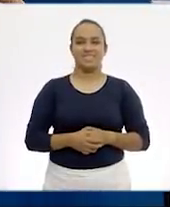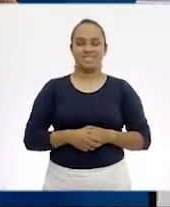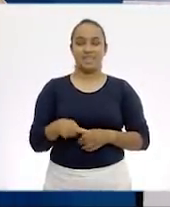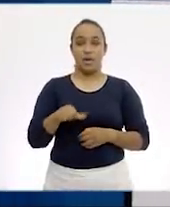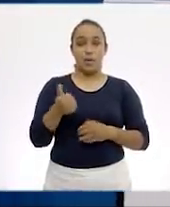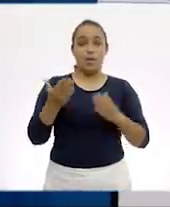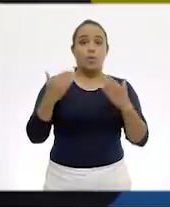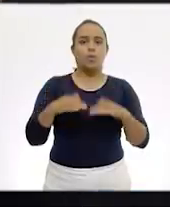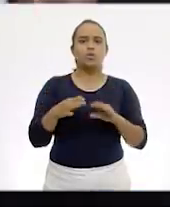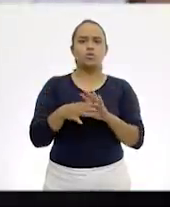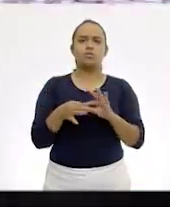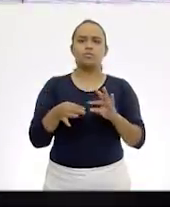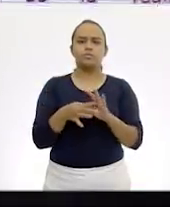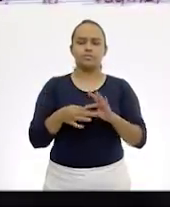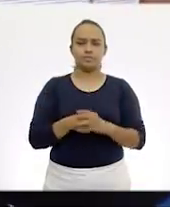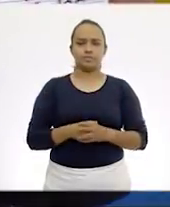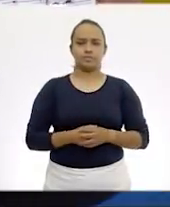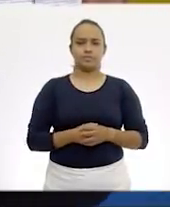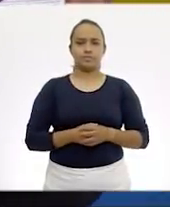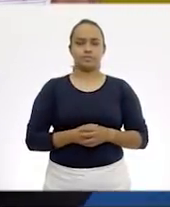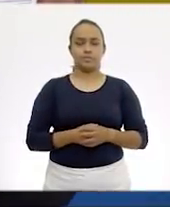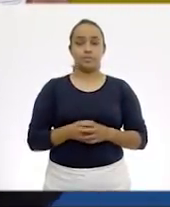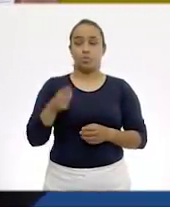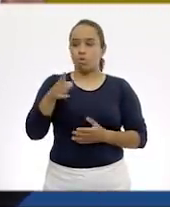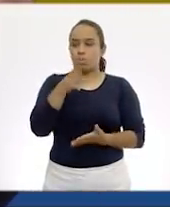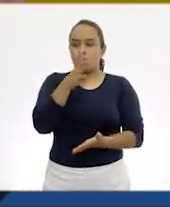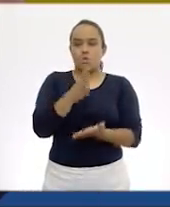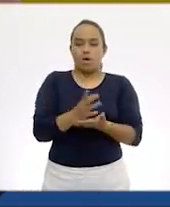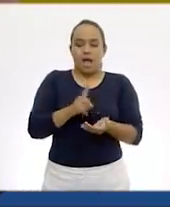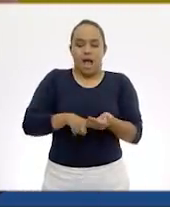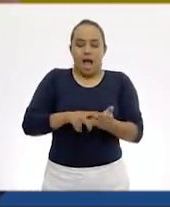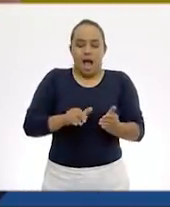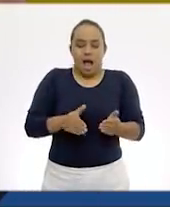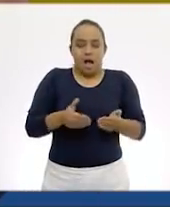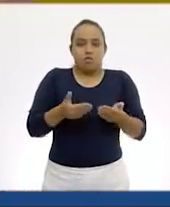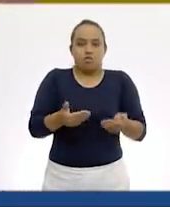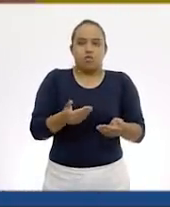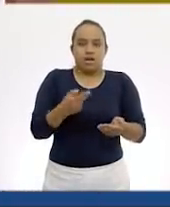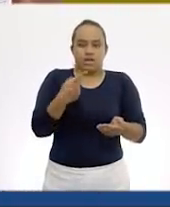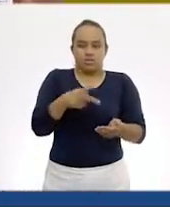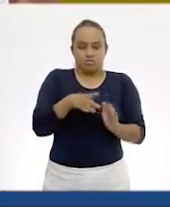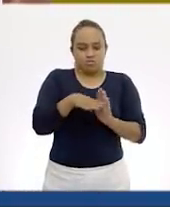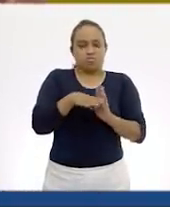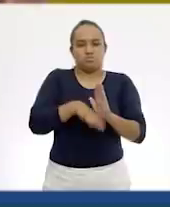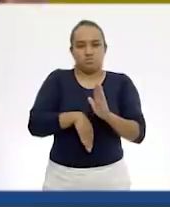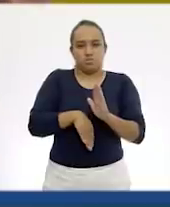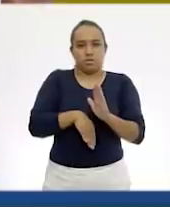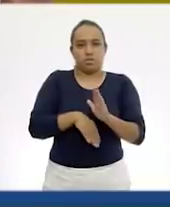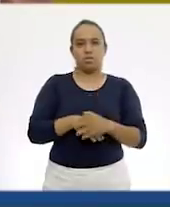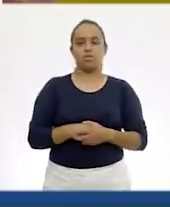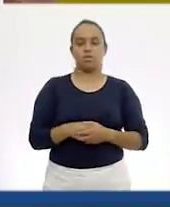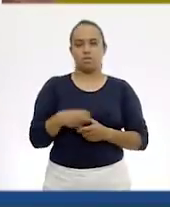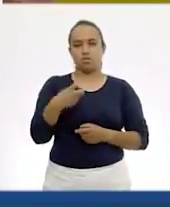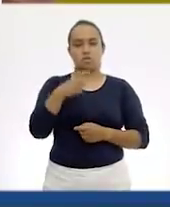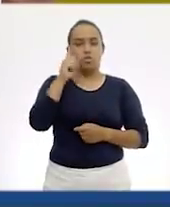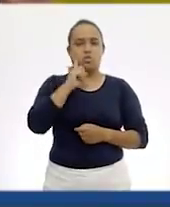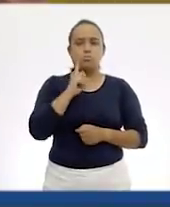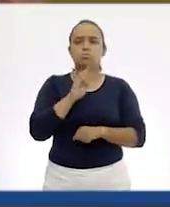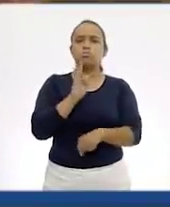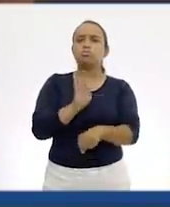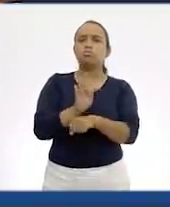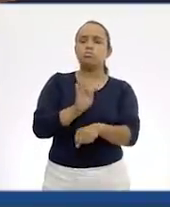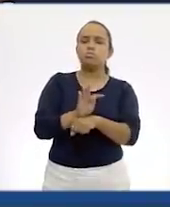Este dice, es el único órgano externo del aparato reproductor femenino y